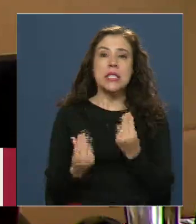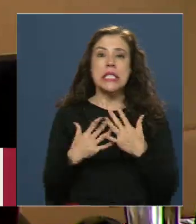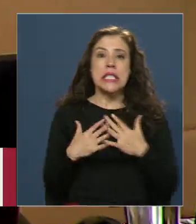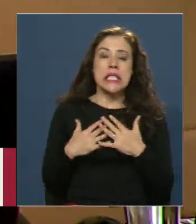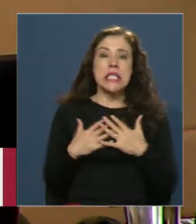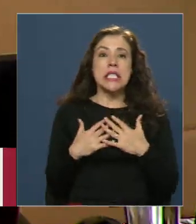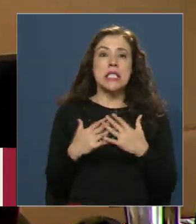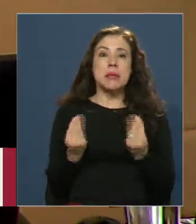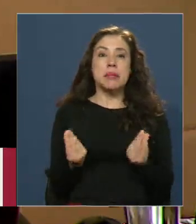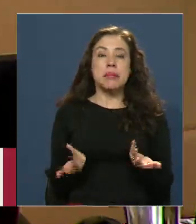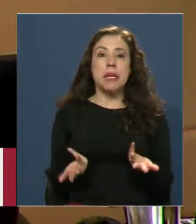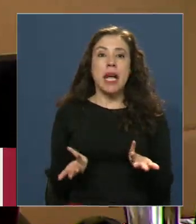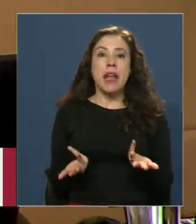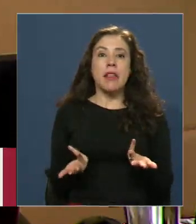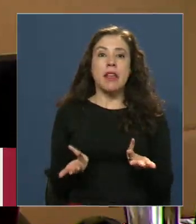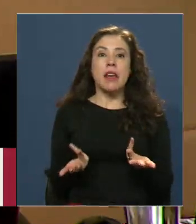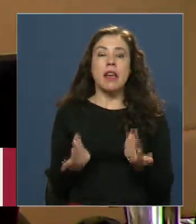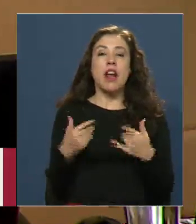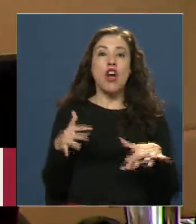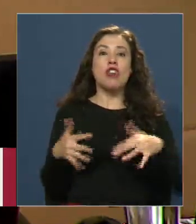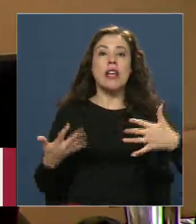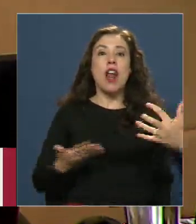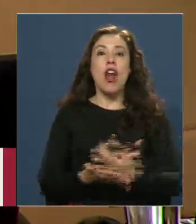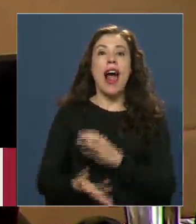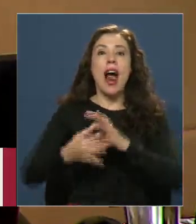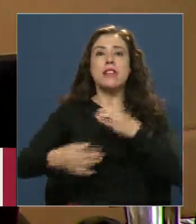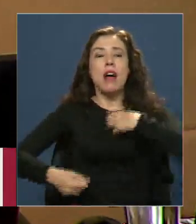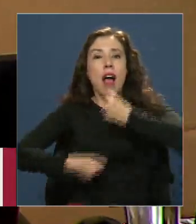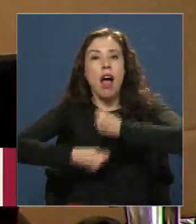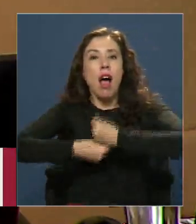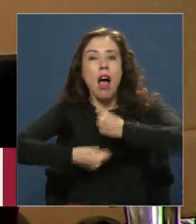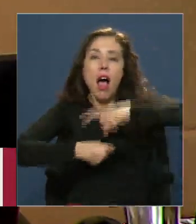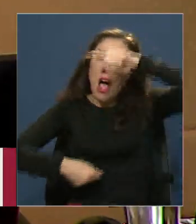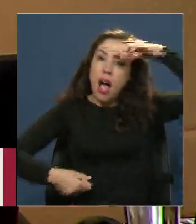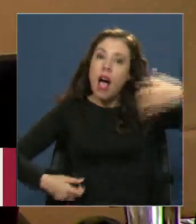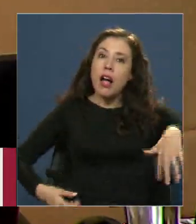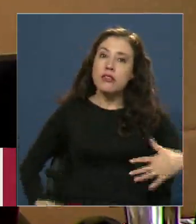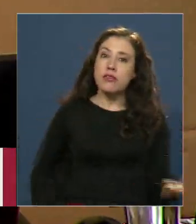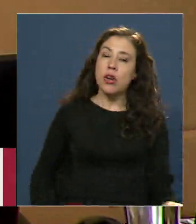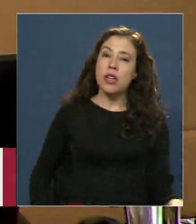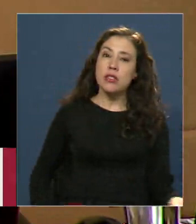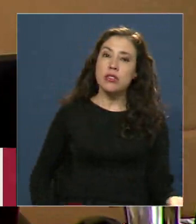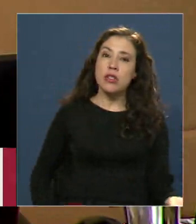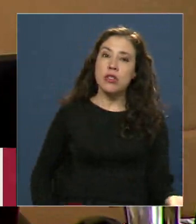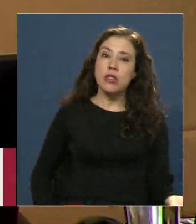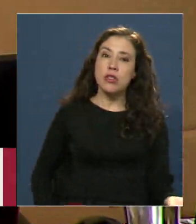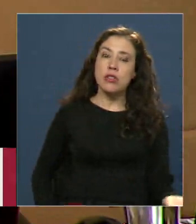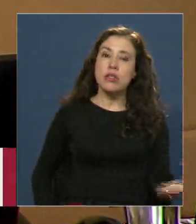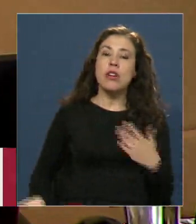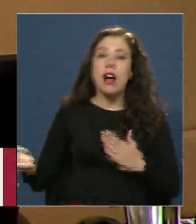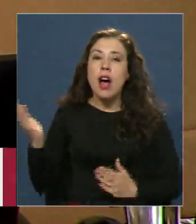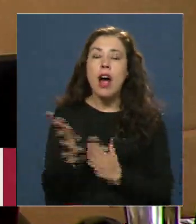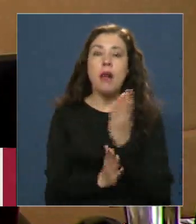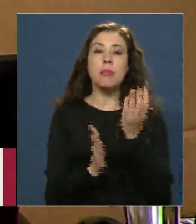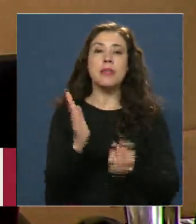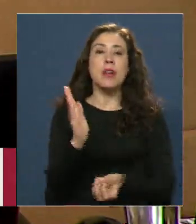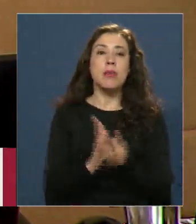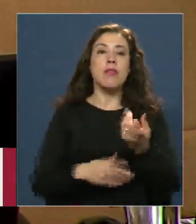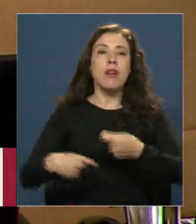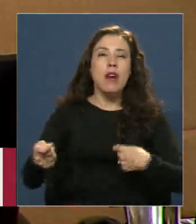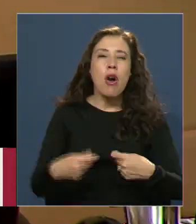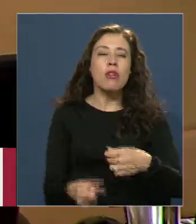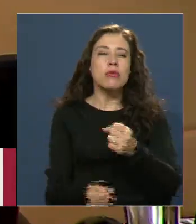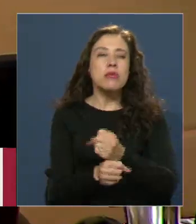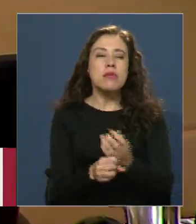a perder lo que se ha logrado a través del esfuerzo, a través del trabajo, a través del emprendimiento, muchas